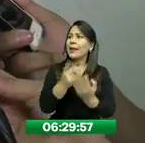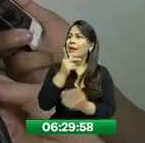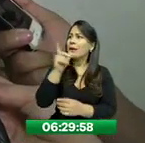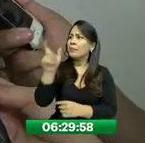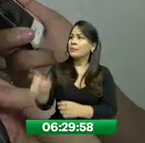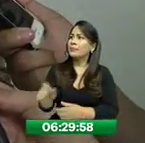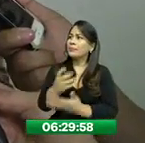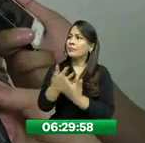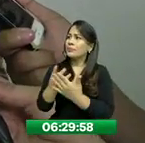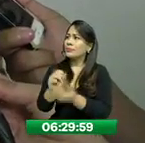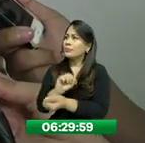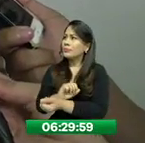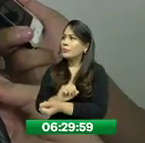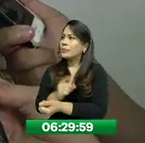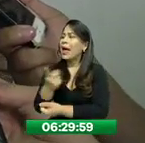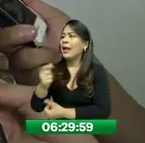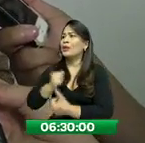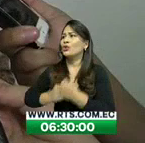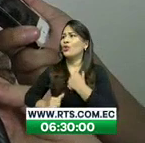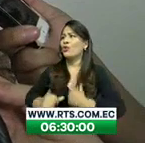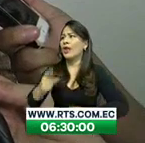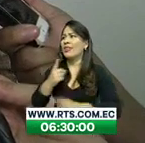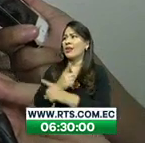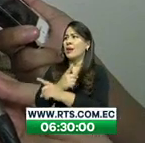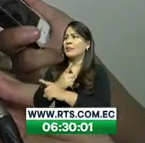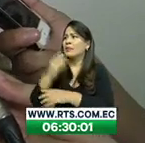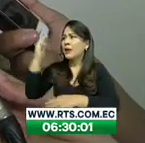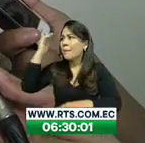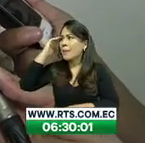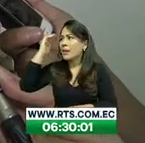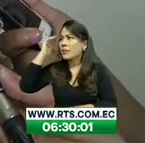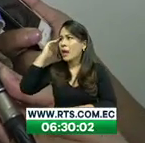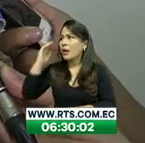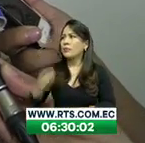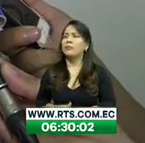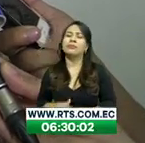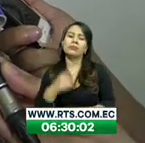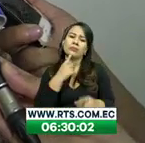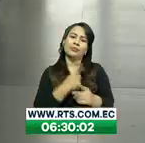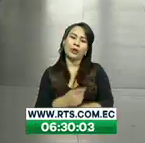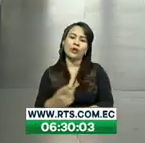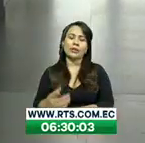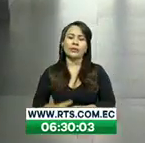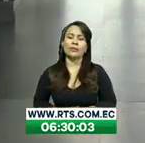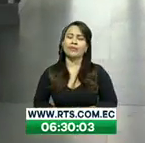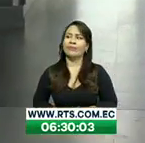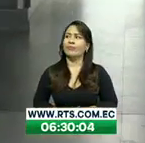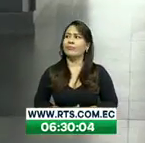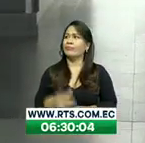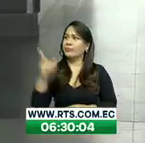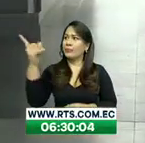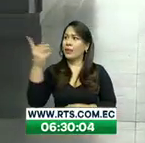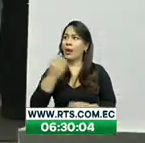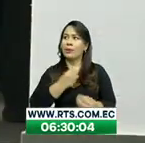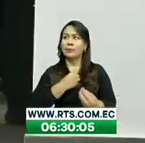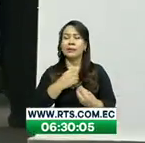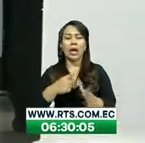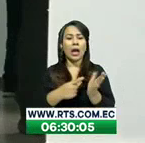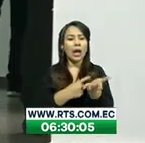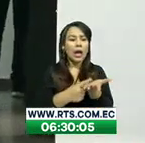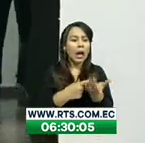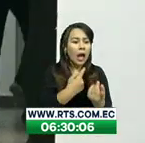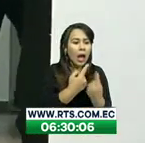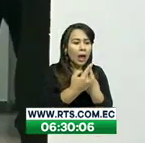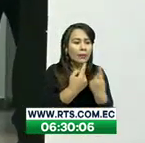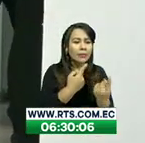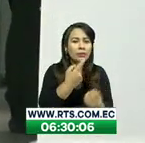detenida sufre algún tipo de trastorno mental, podría ser esquizofrenia. Luego de la audiencia de flagrancia, el